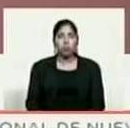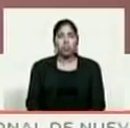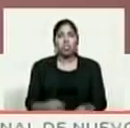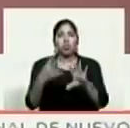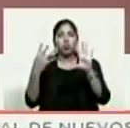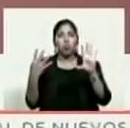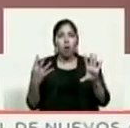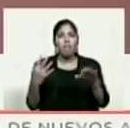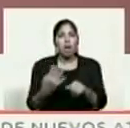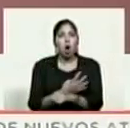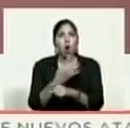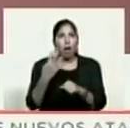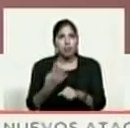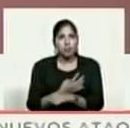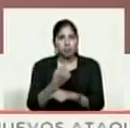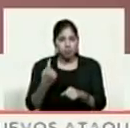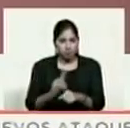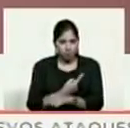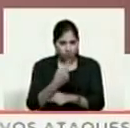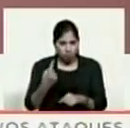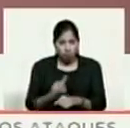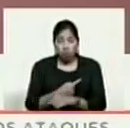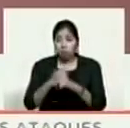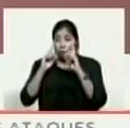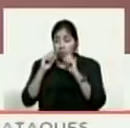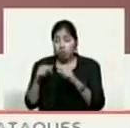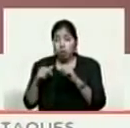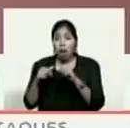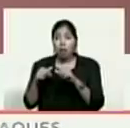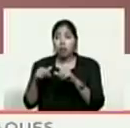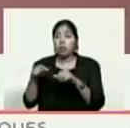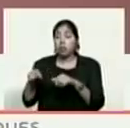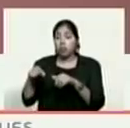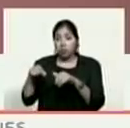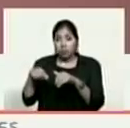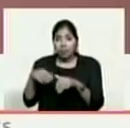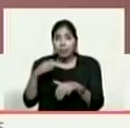9 horas, los técnicos de Corpoelec tratando de entrar a Maracaibo,